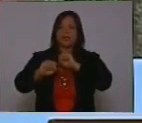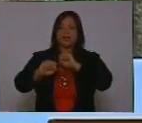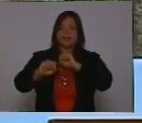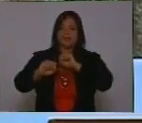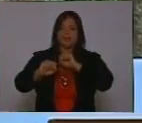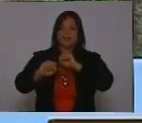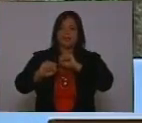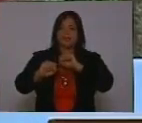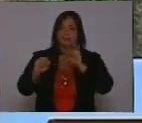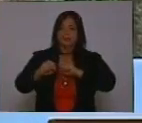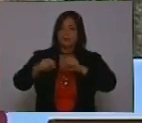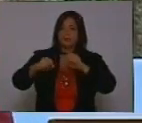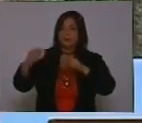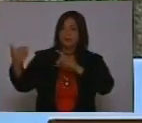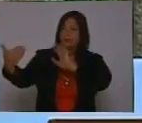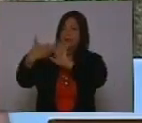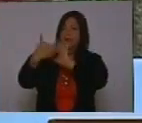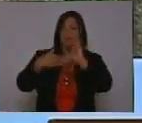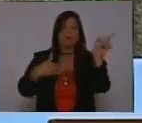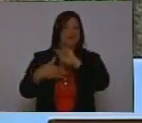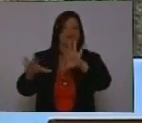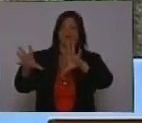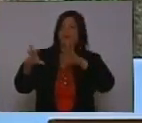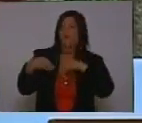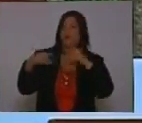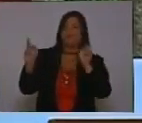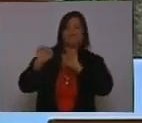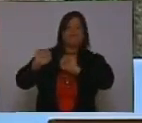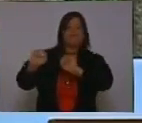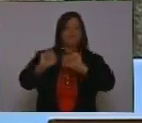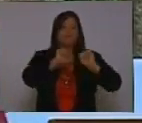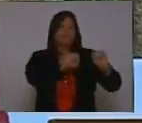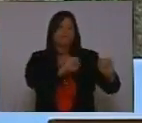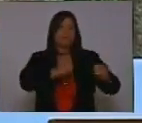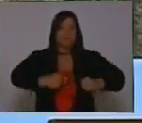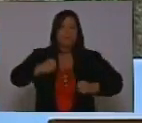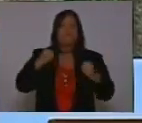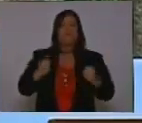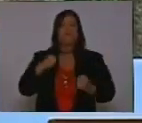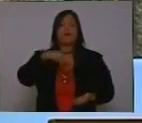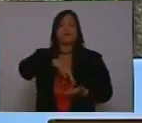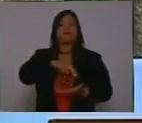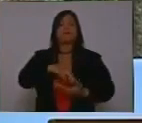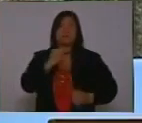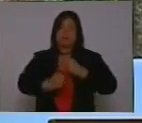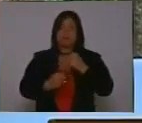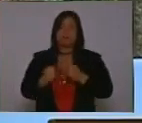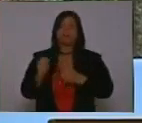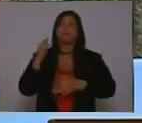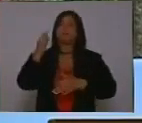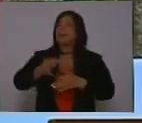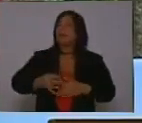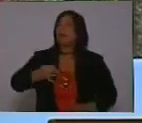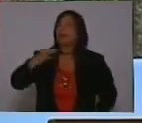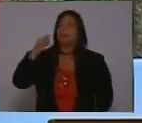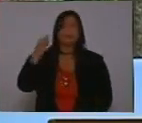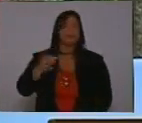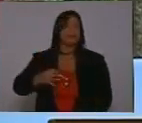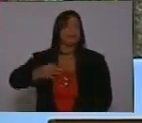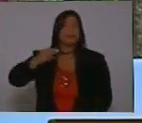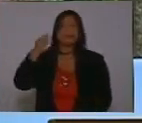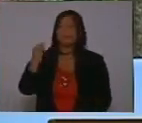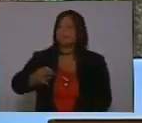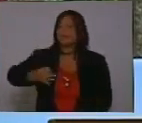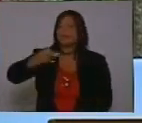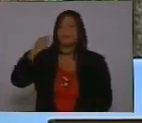que no se va a dejar combatir, que no se va a dejar derribar y que siempre, siempre, siempre,